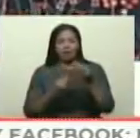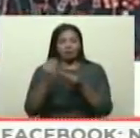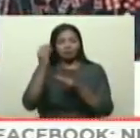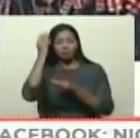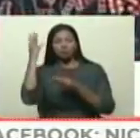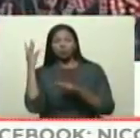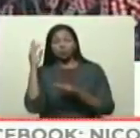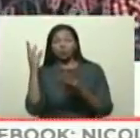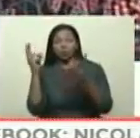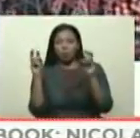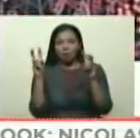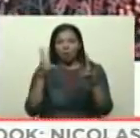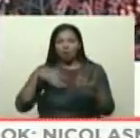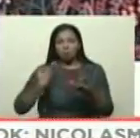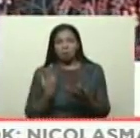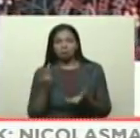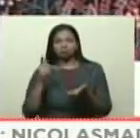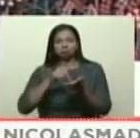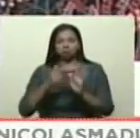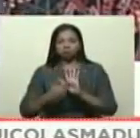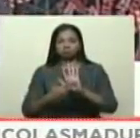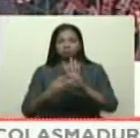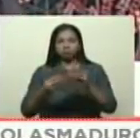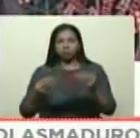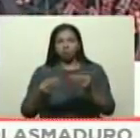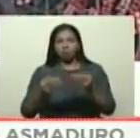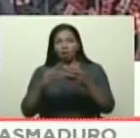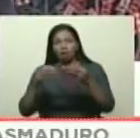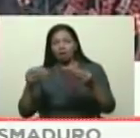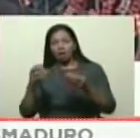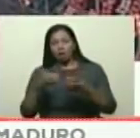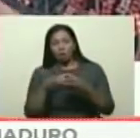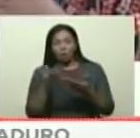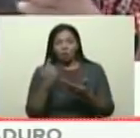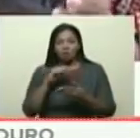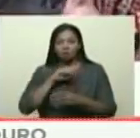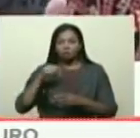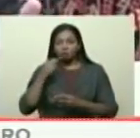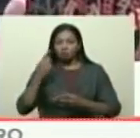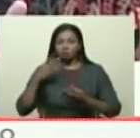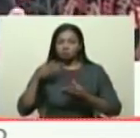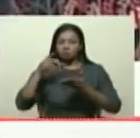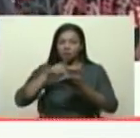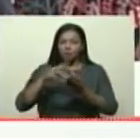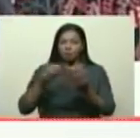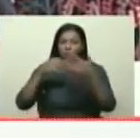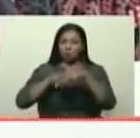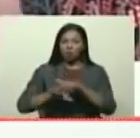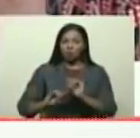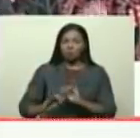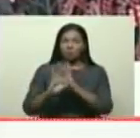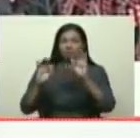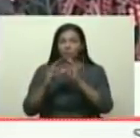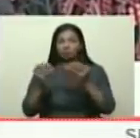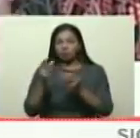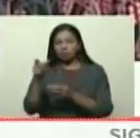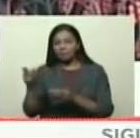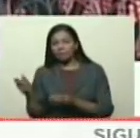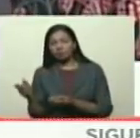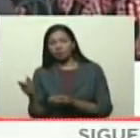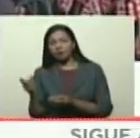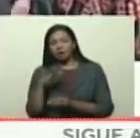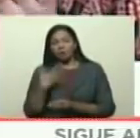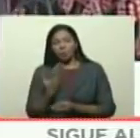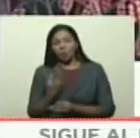se postulen, que presenten su propuesta como tal, y por supuesto acá están incluidas todas esas personas que nos